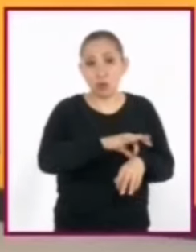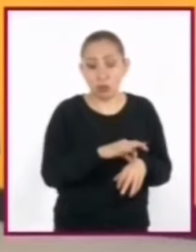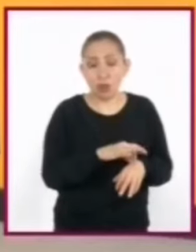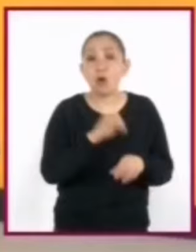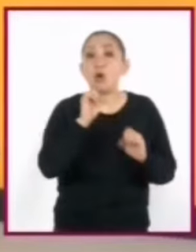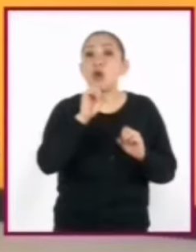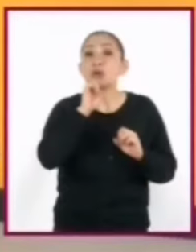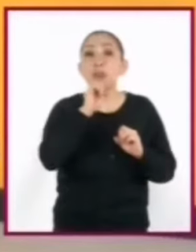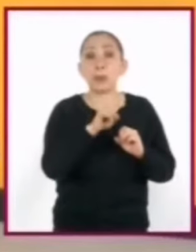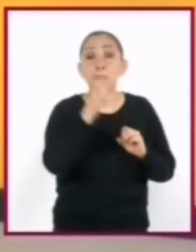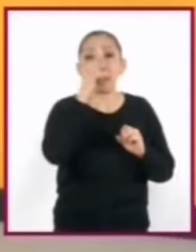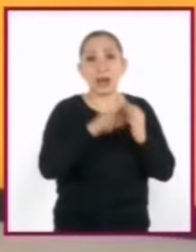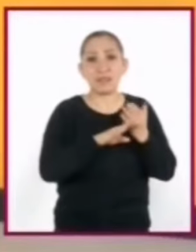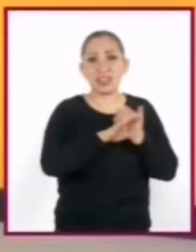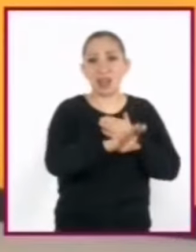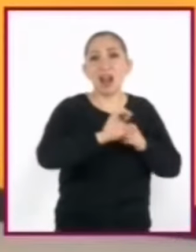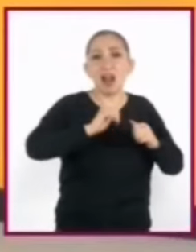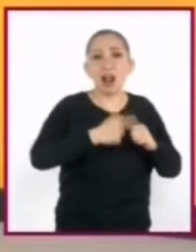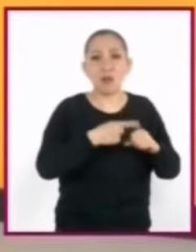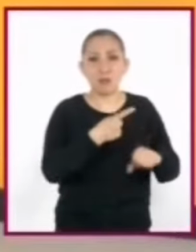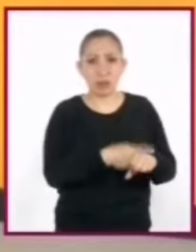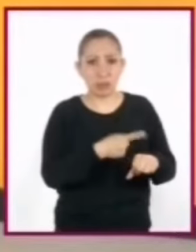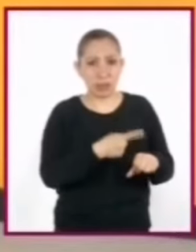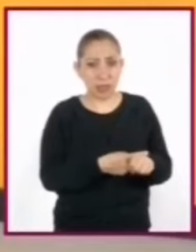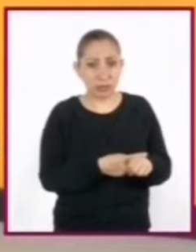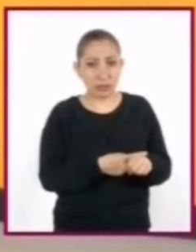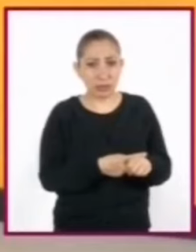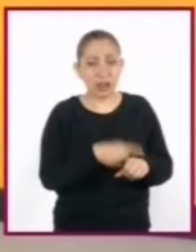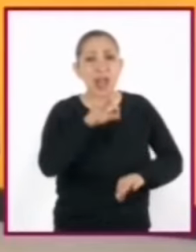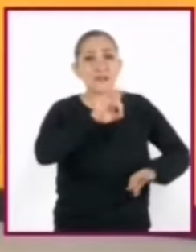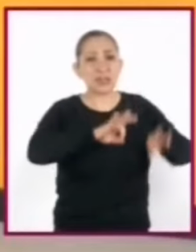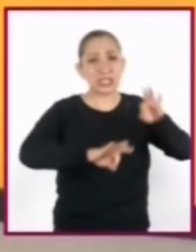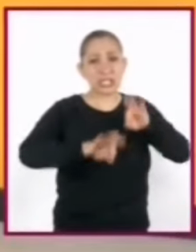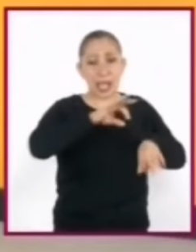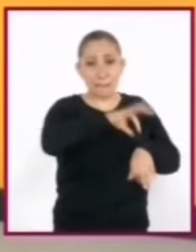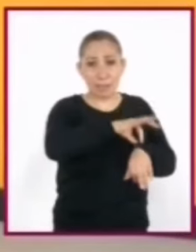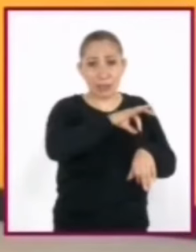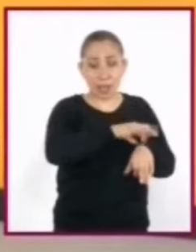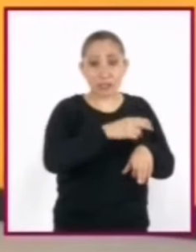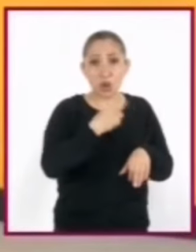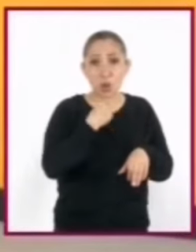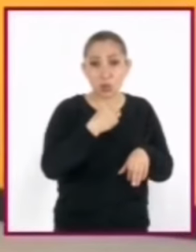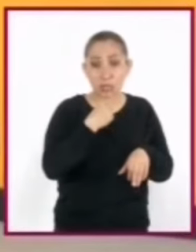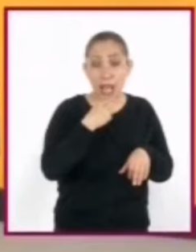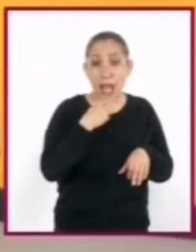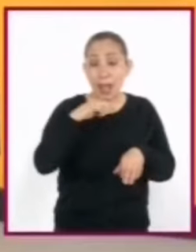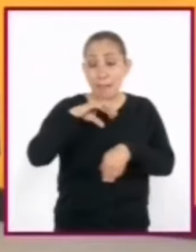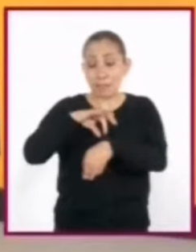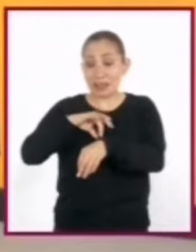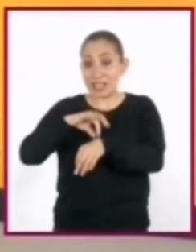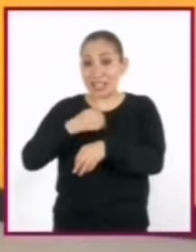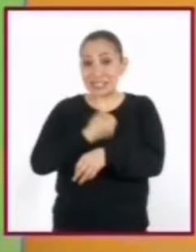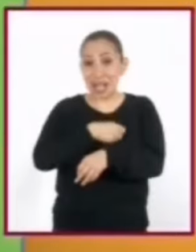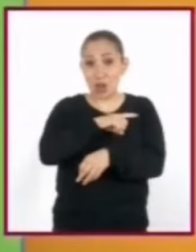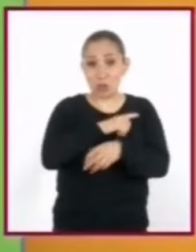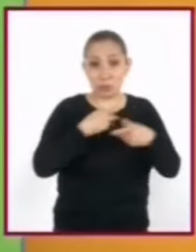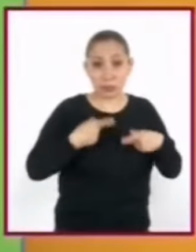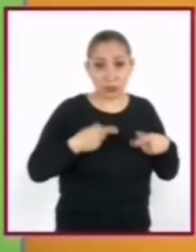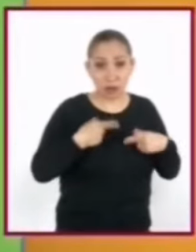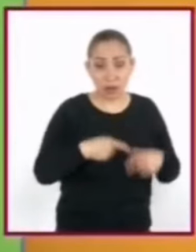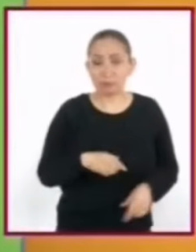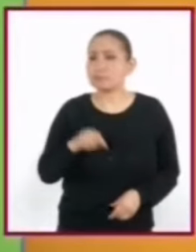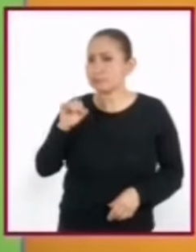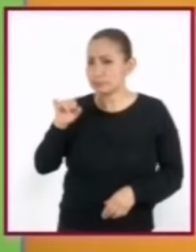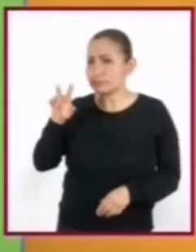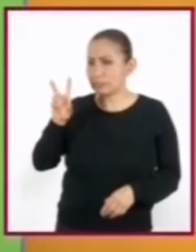así como para prevenir diversas enfermedades. La física médica se aplica en el área de la medicina y la salud humana. Sin